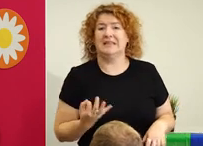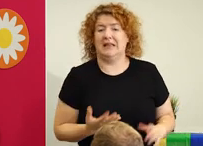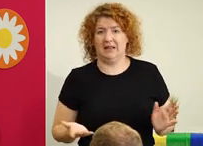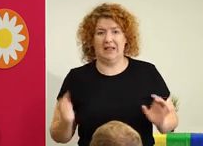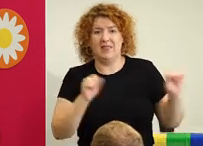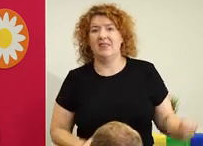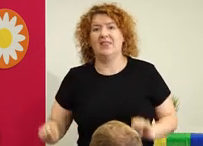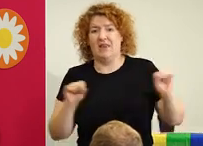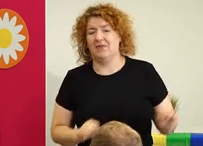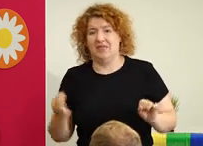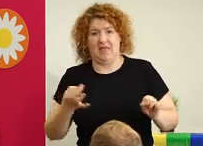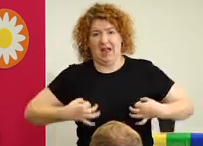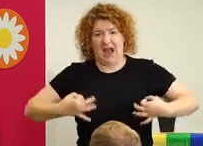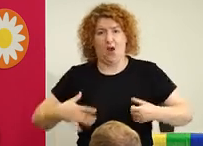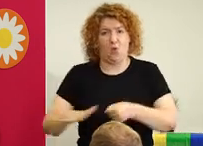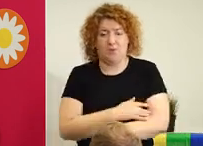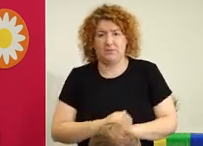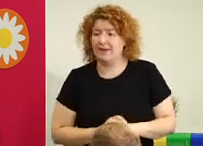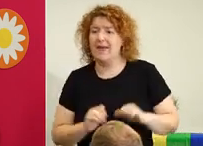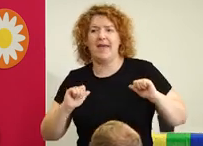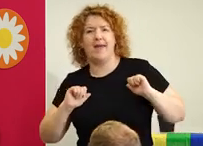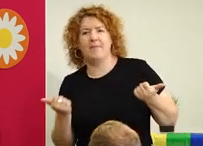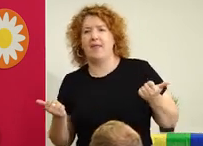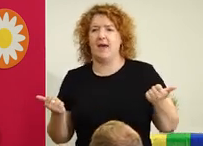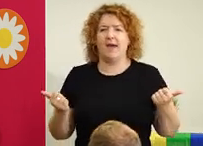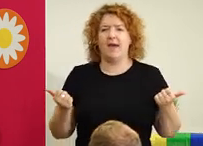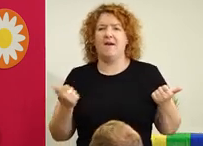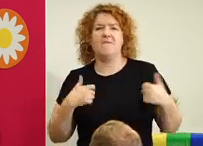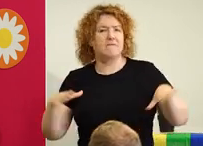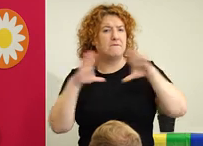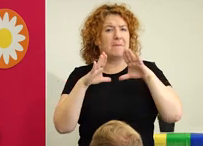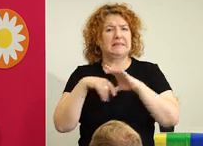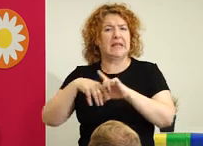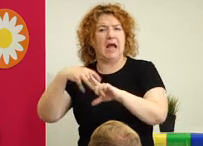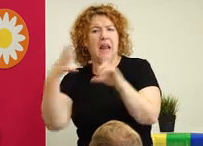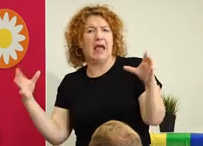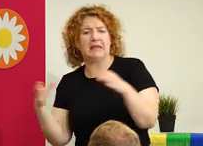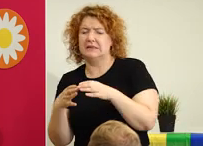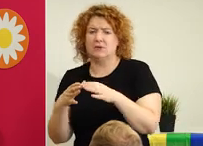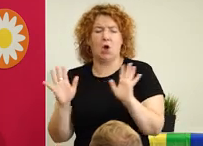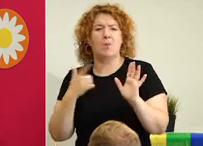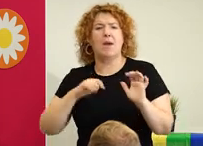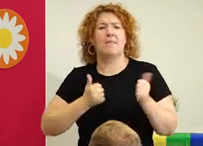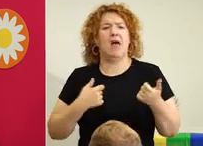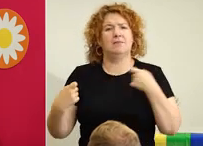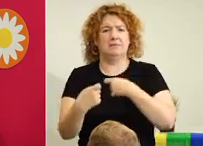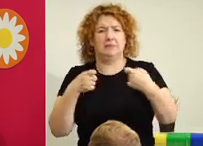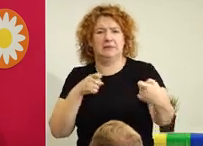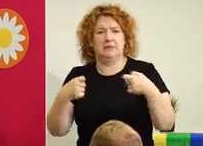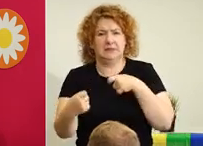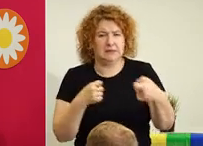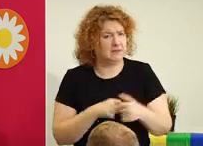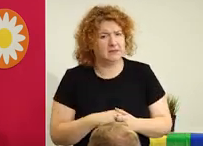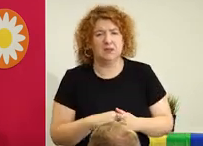la obligación y tienen la obligación de garantizar, van a empezar a situar los derechos feministas y LGTBI como elementos de disenso, elementos que tienen